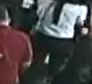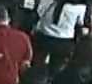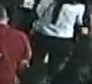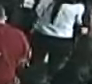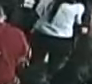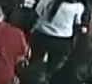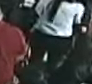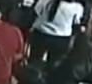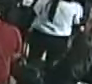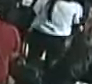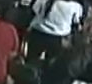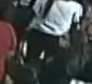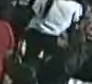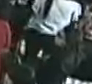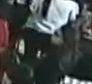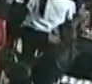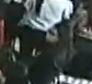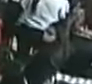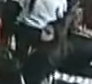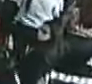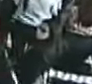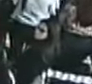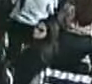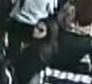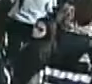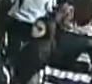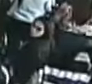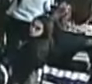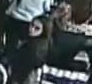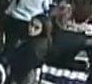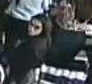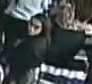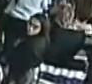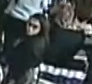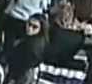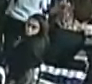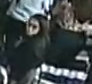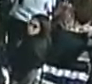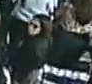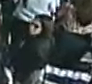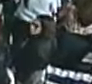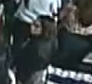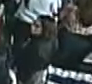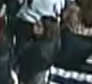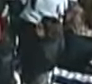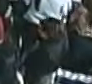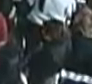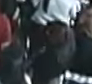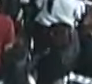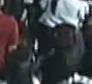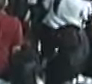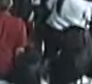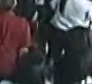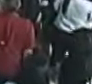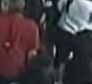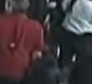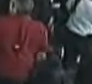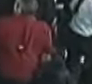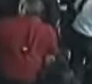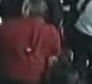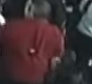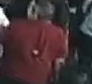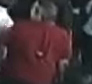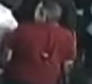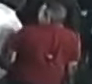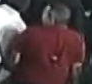al presidente de la República de la voluntad del pueblo en el referéndum consultivo en defensa del Esequibo el día de ayer,